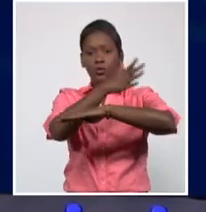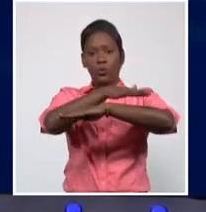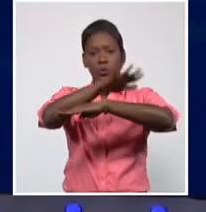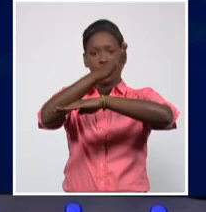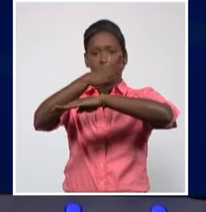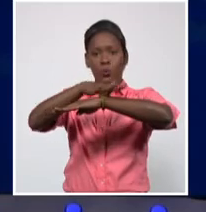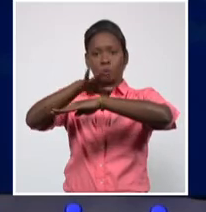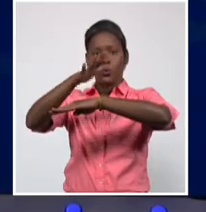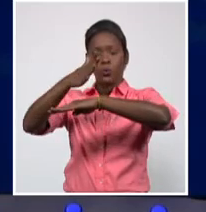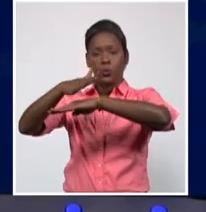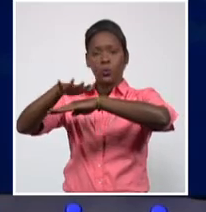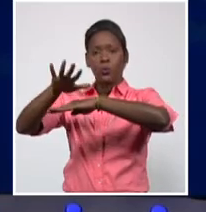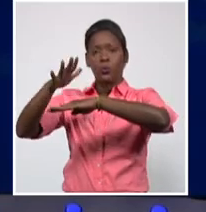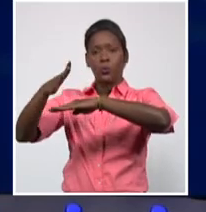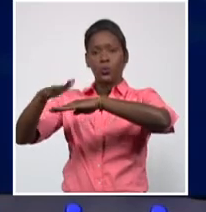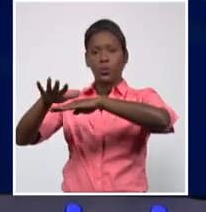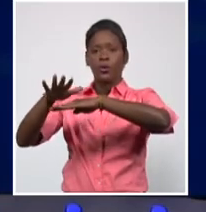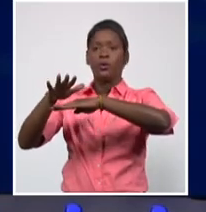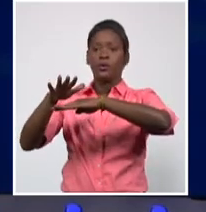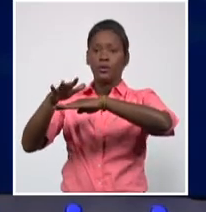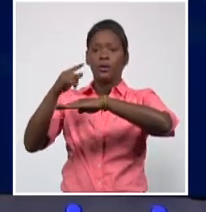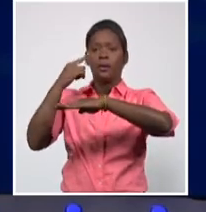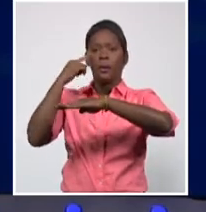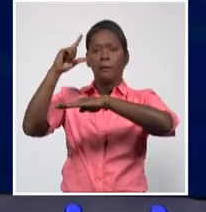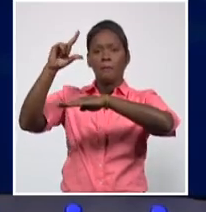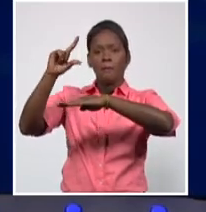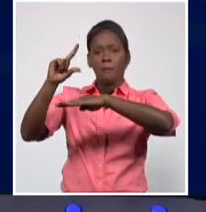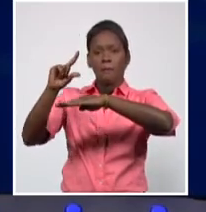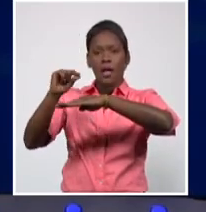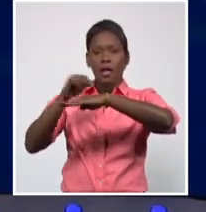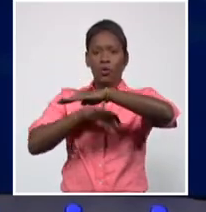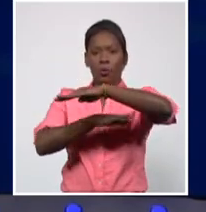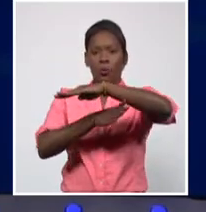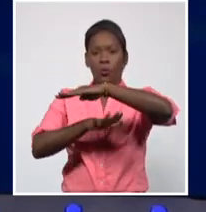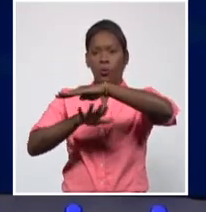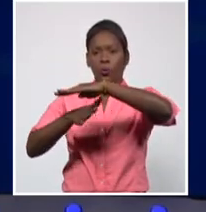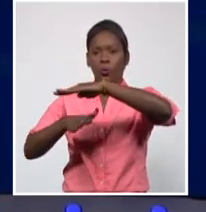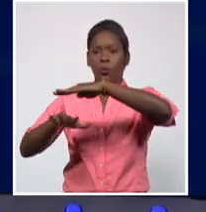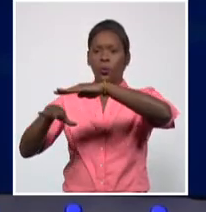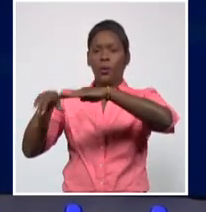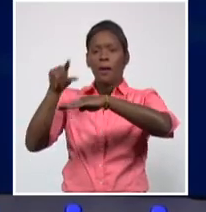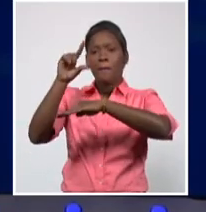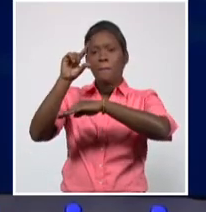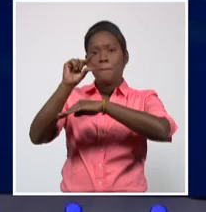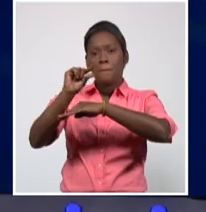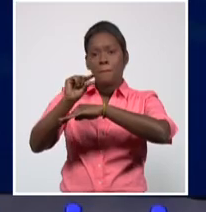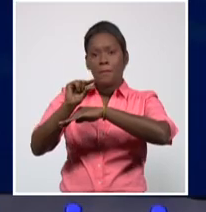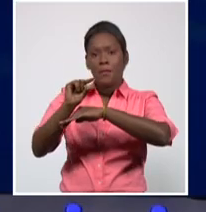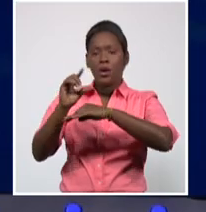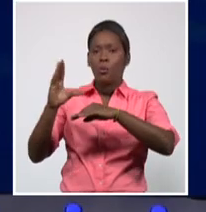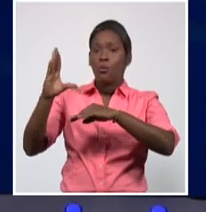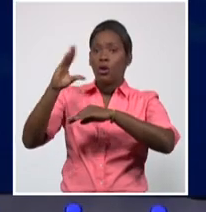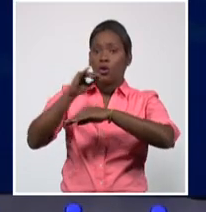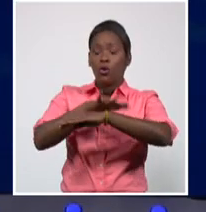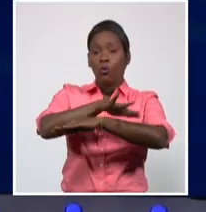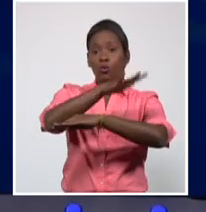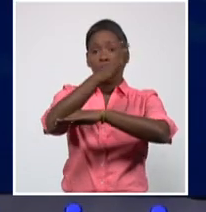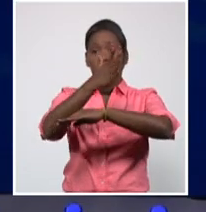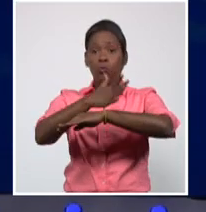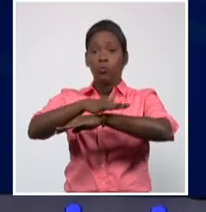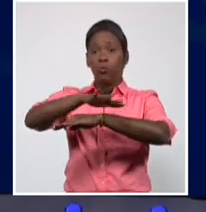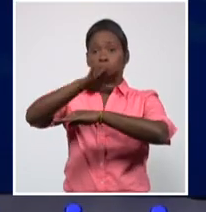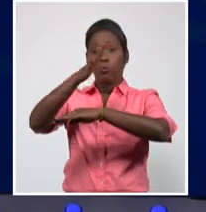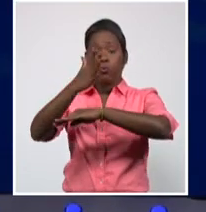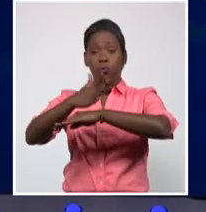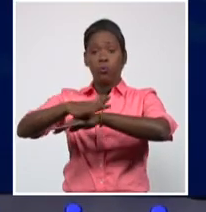de la costa norte oriental, habrá poco oleaje en el resto de nuestros litorales, que se incrementará en la noche a oleaje en la costa norte